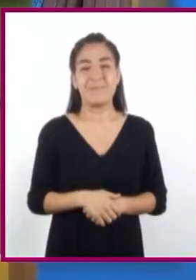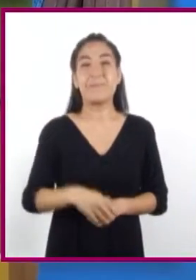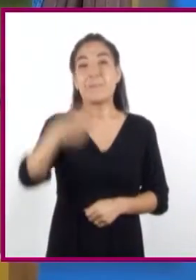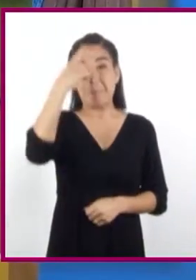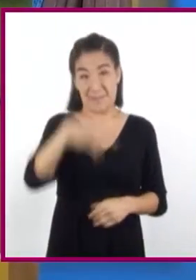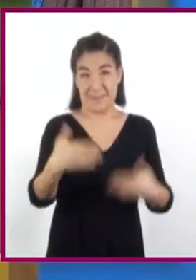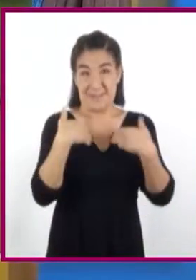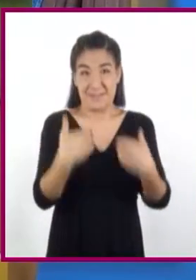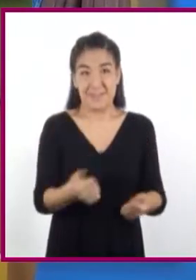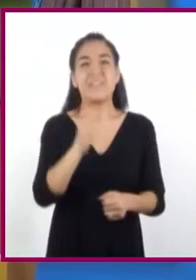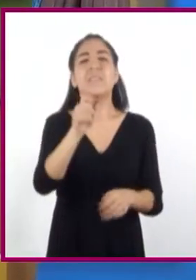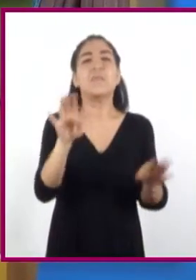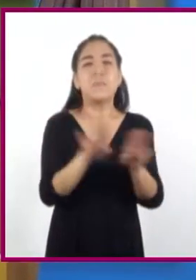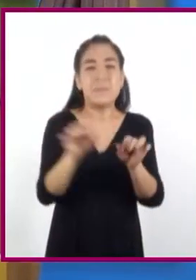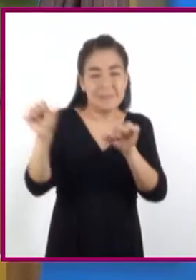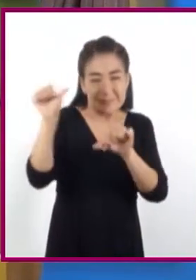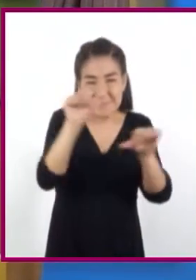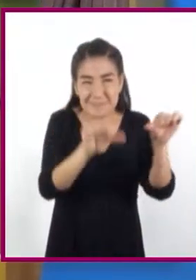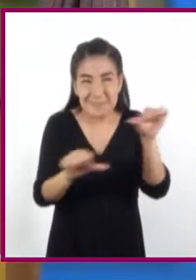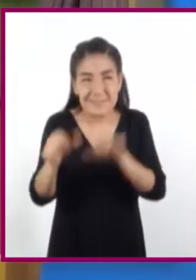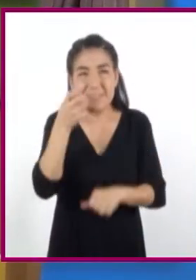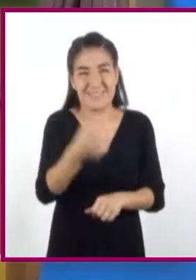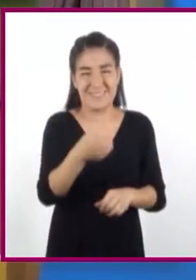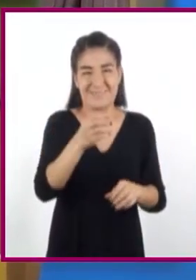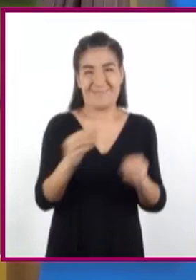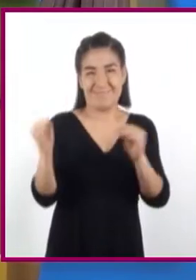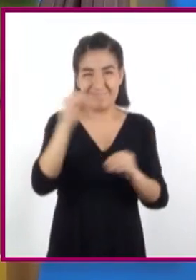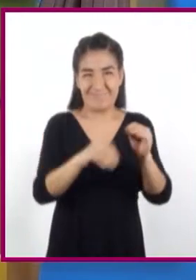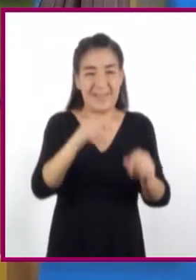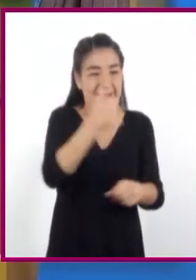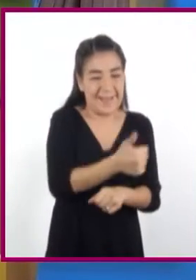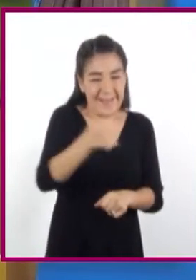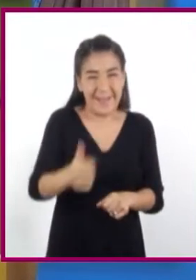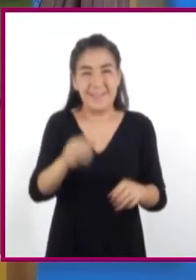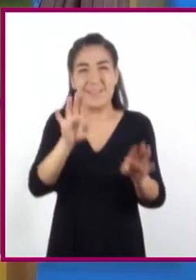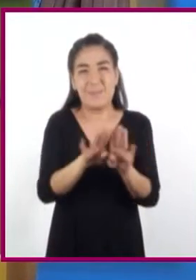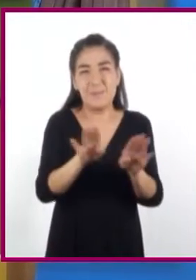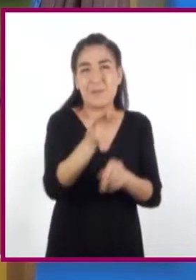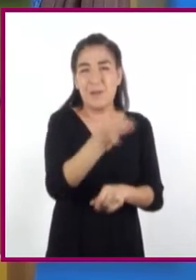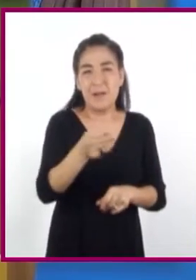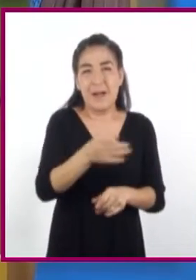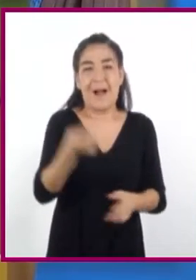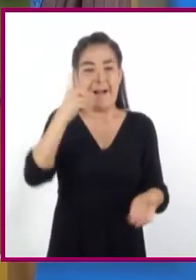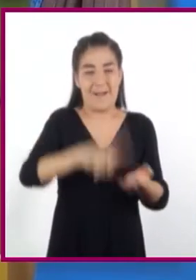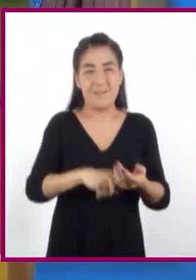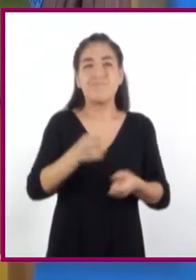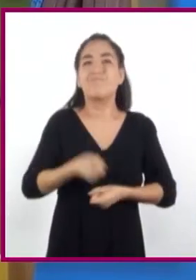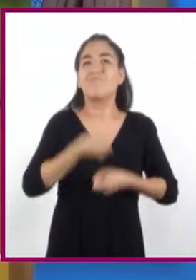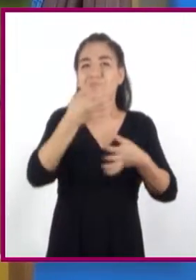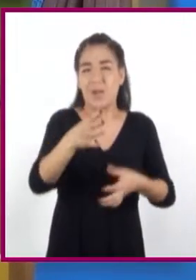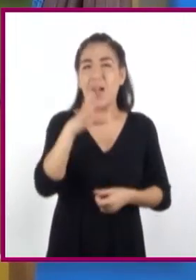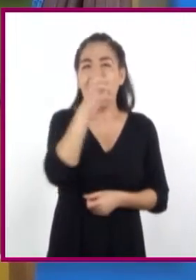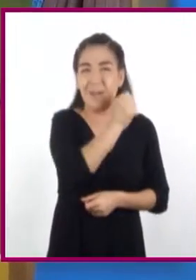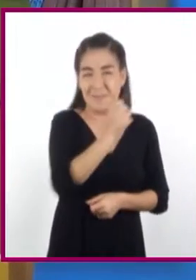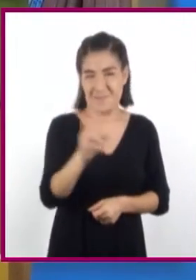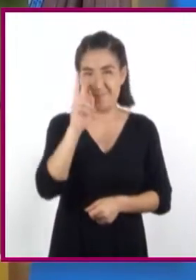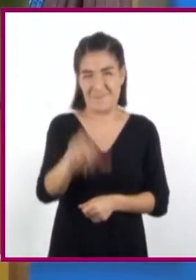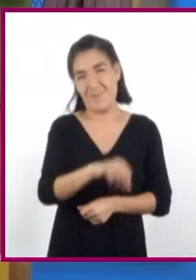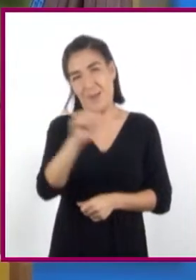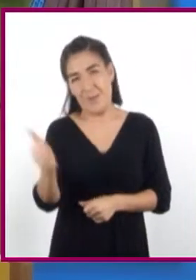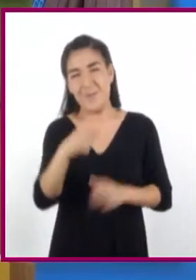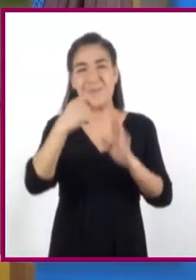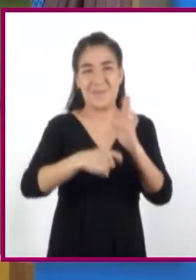entender microscópicamente cómo se comportan las partículas cuando existe una transmisión de calor, veamos el siguiente